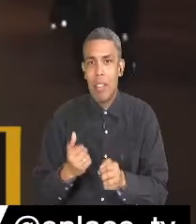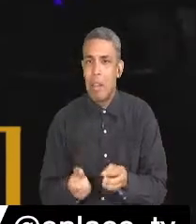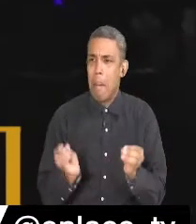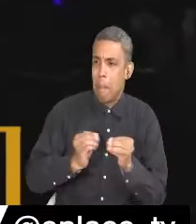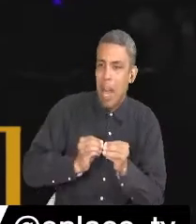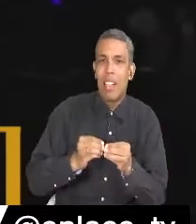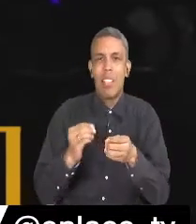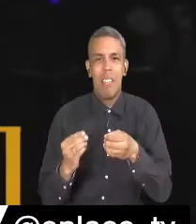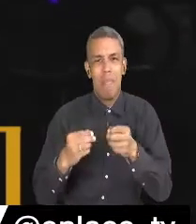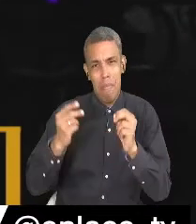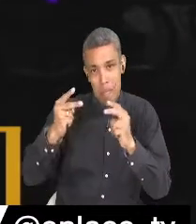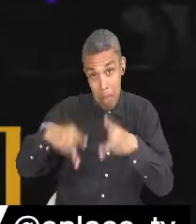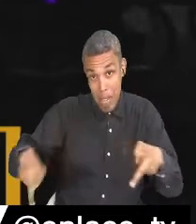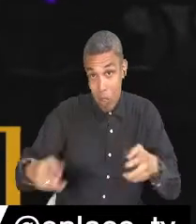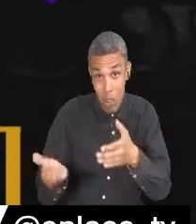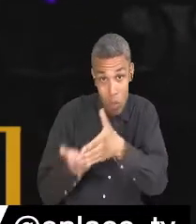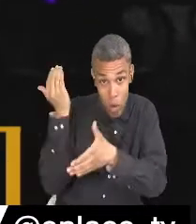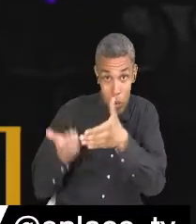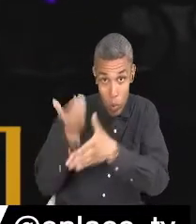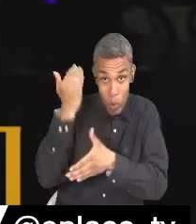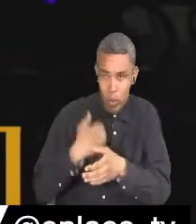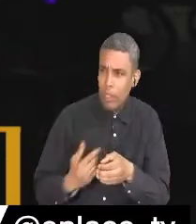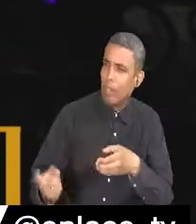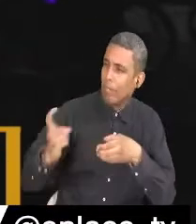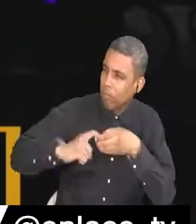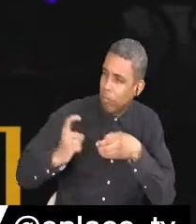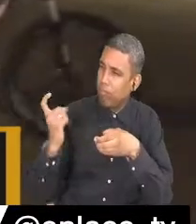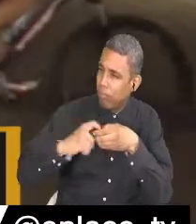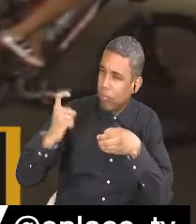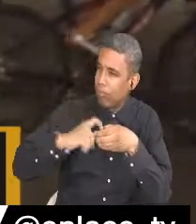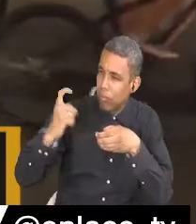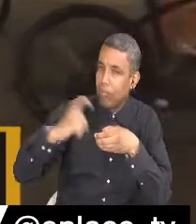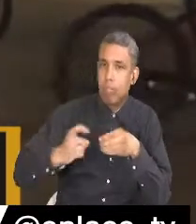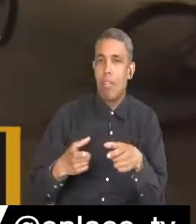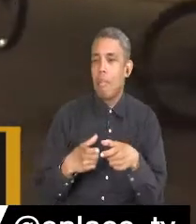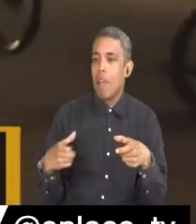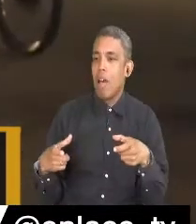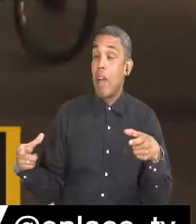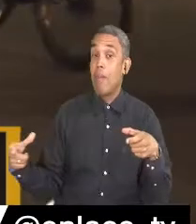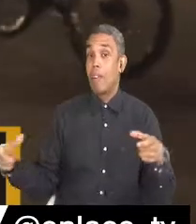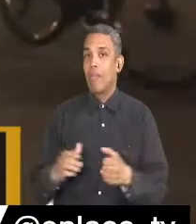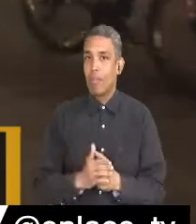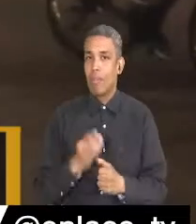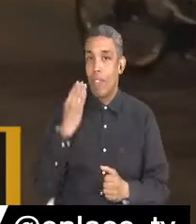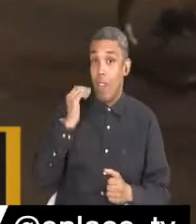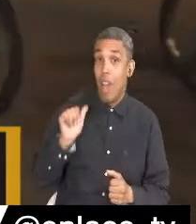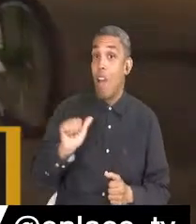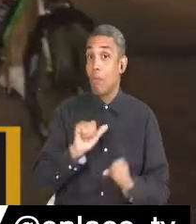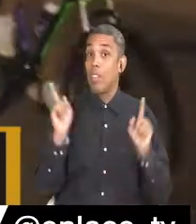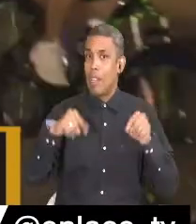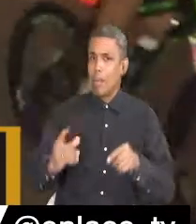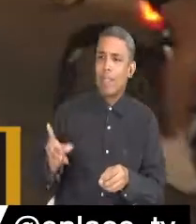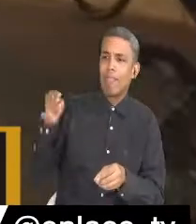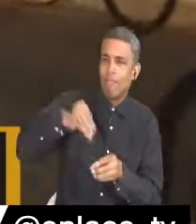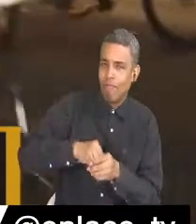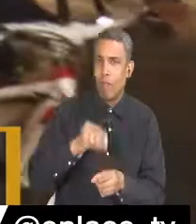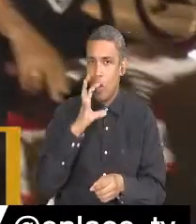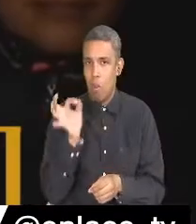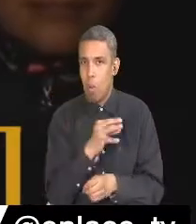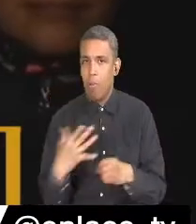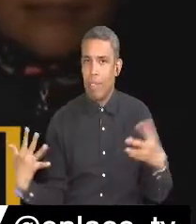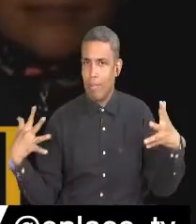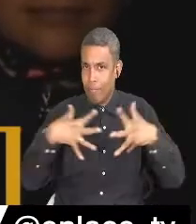personas, y eso pues nos hace disfrutar mucho esta actividad. Las mujeres también hacen parte de este grupo de ciclistas. Este